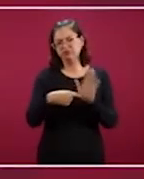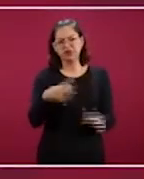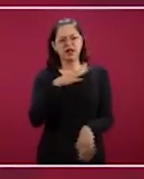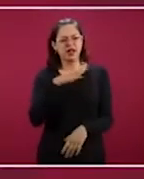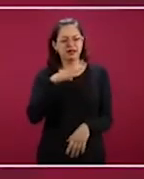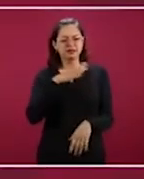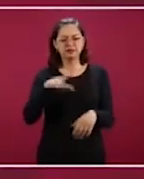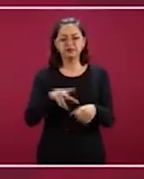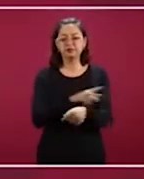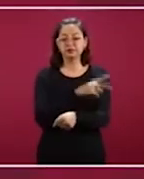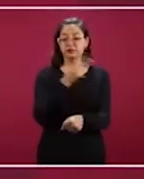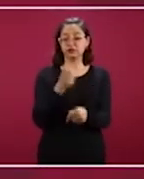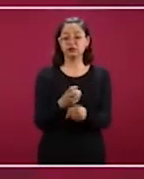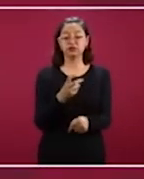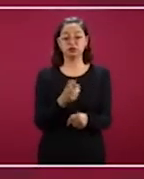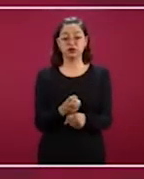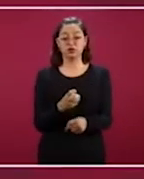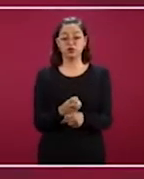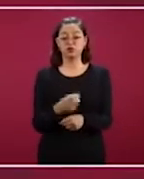le di instrucciones